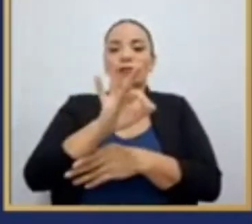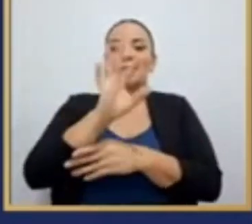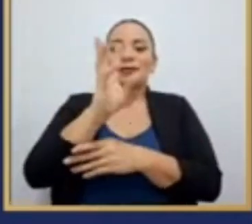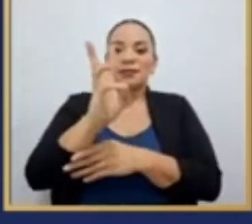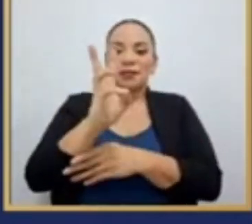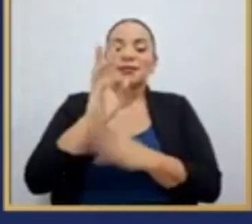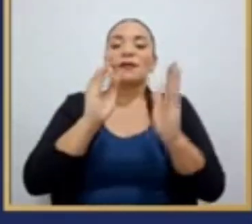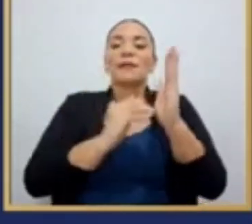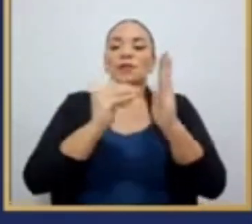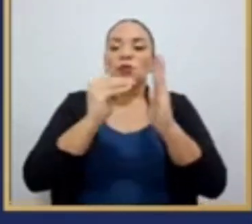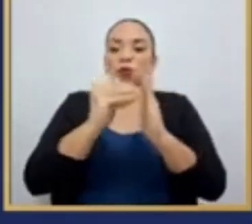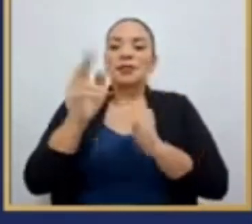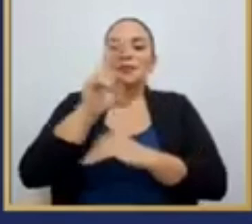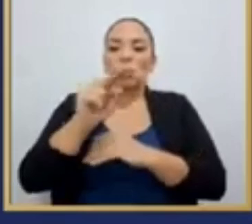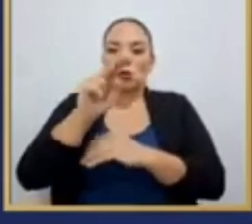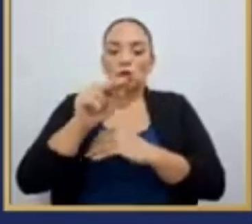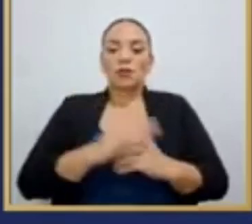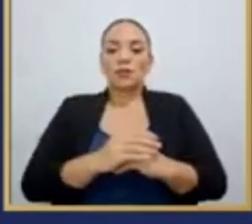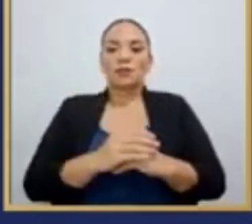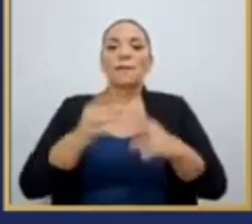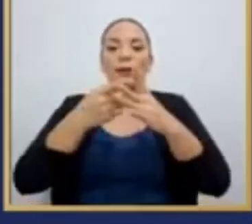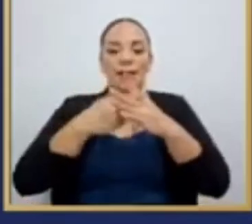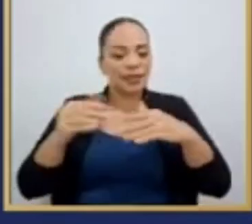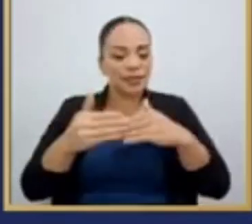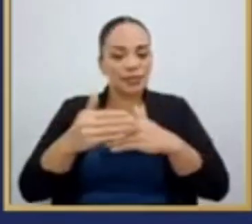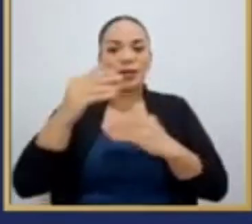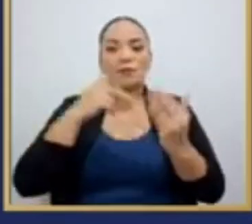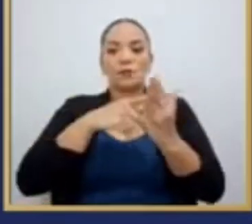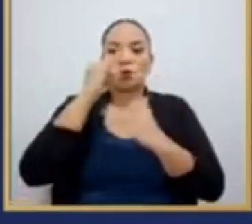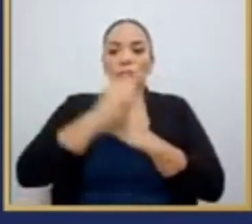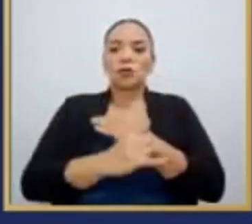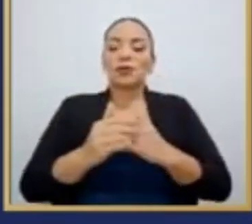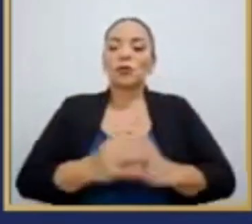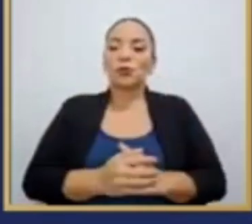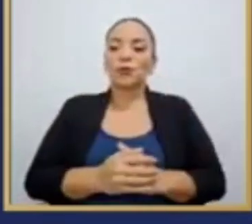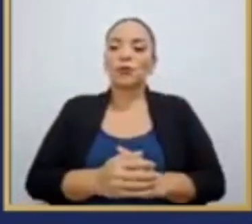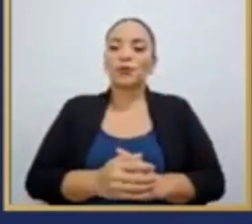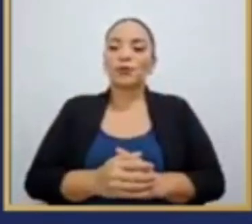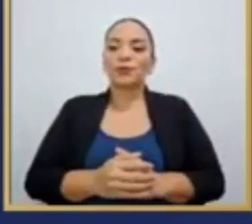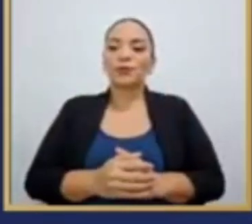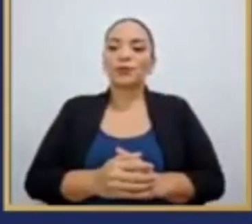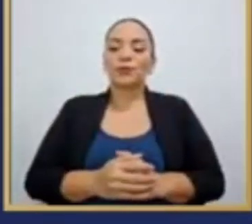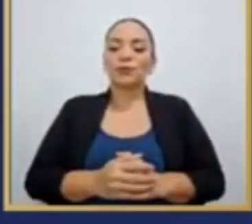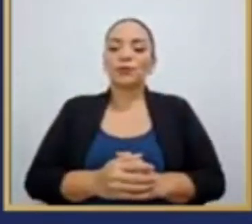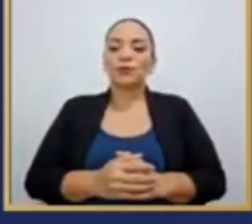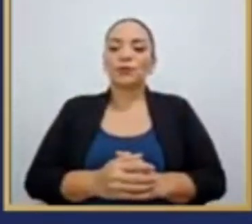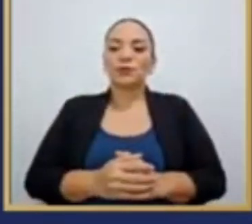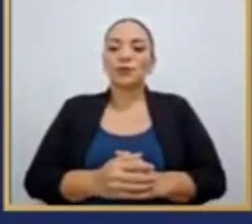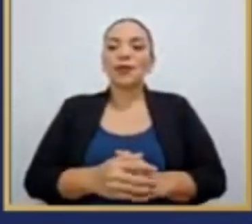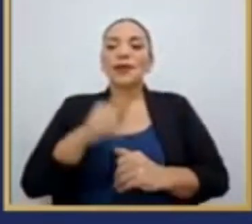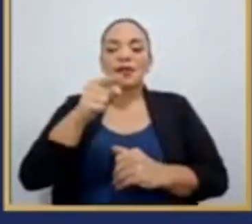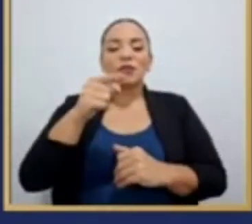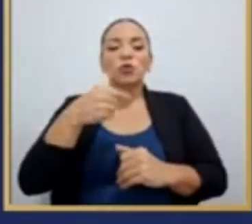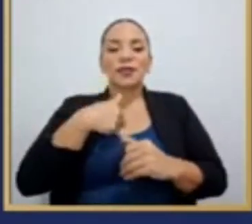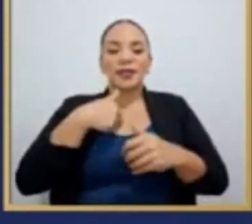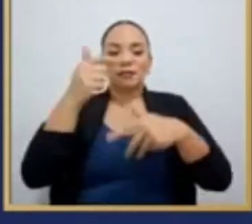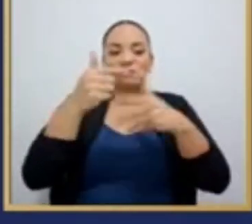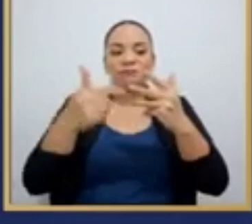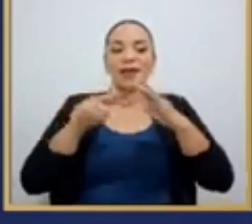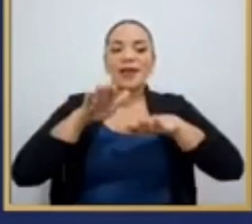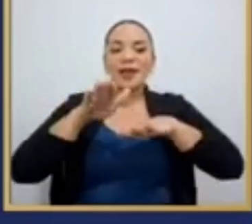3.396 millones de colones para dar inicio a esta obra. Y esto tiene varias etapas,